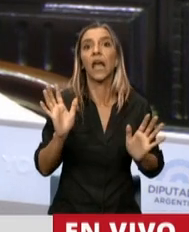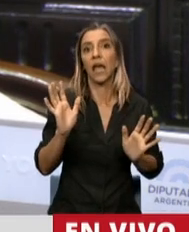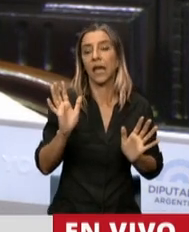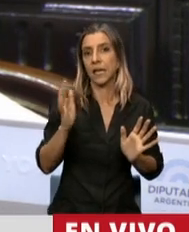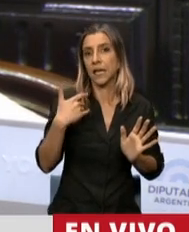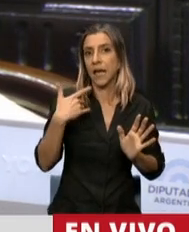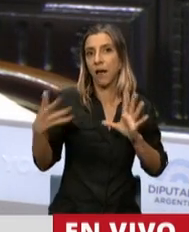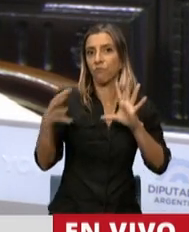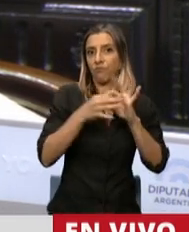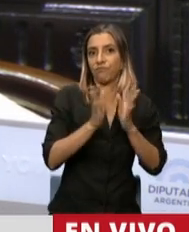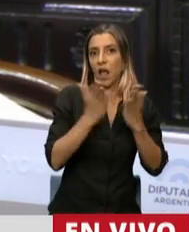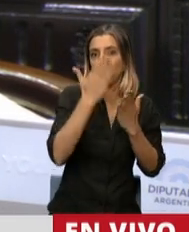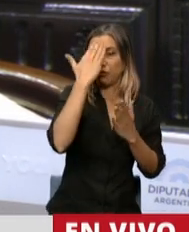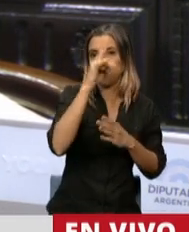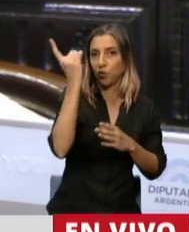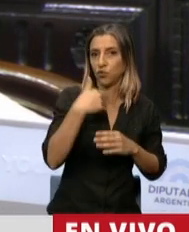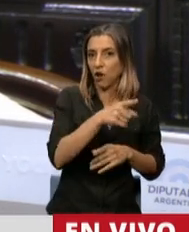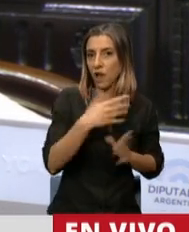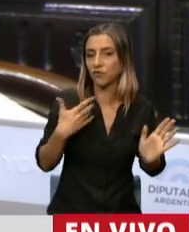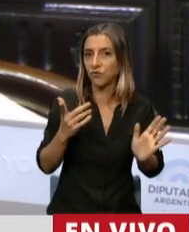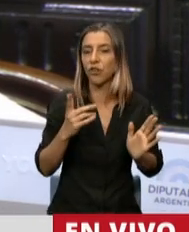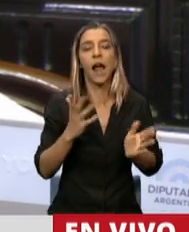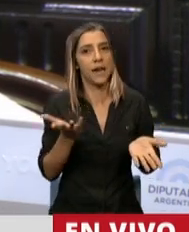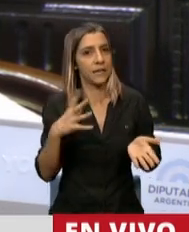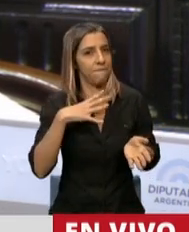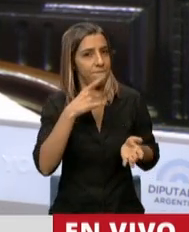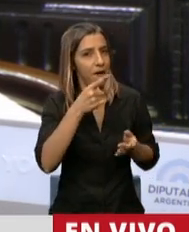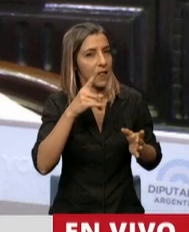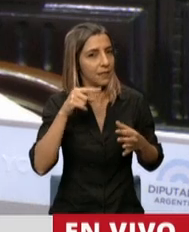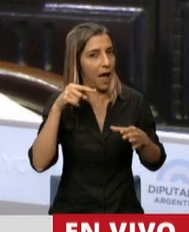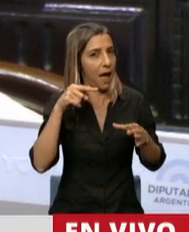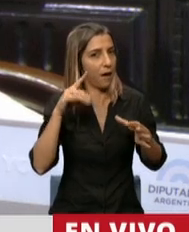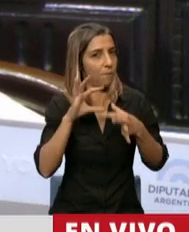país. Tampoco se ha tenido en consideración la resolución número